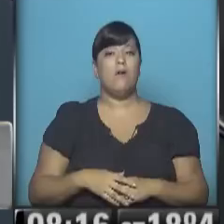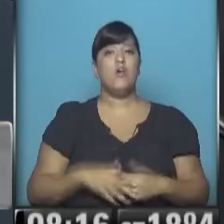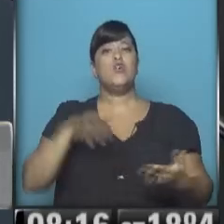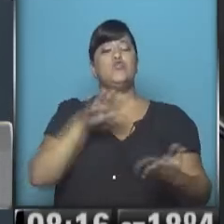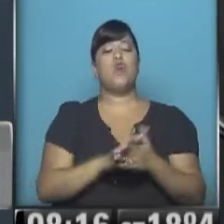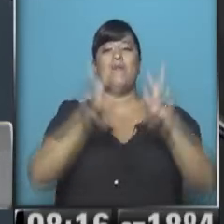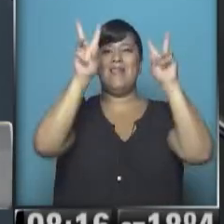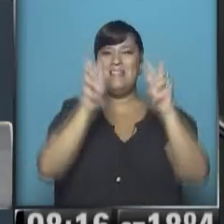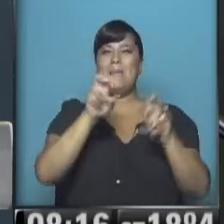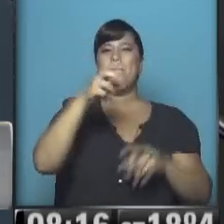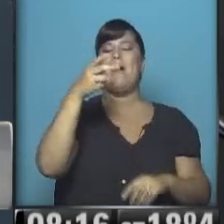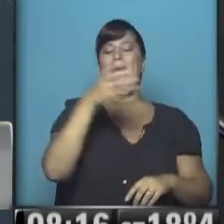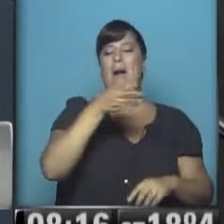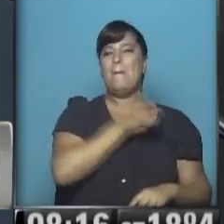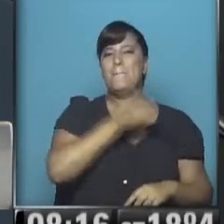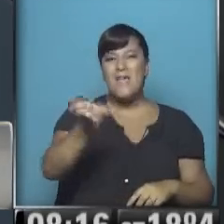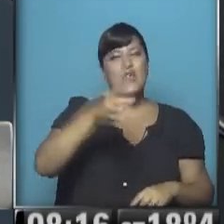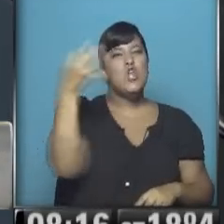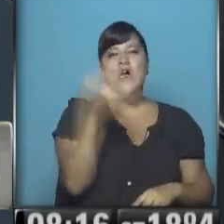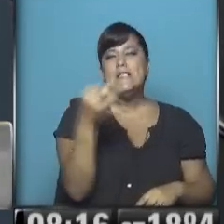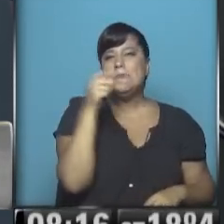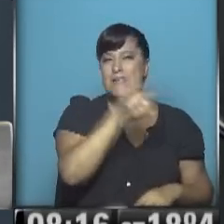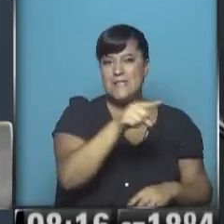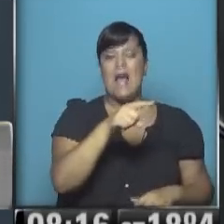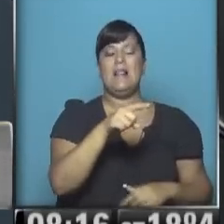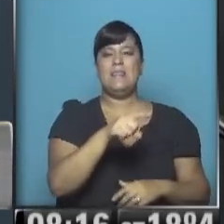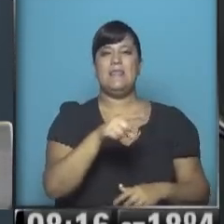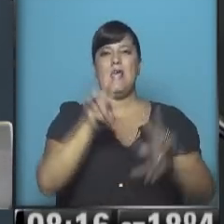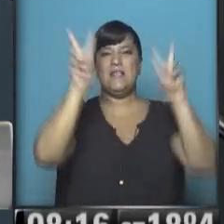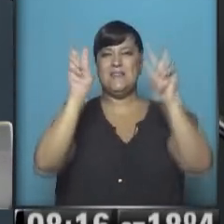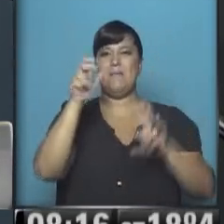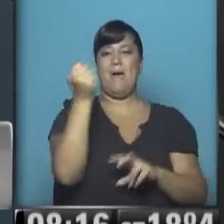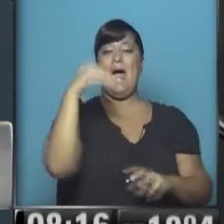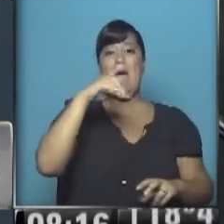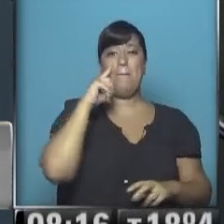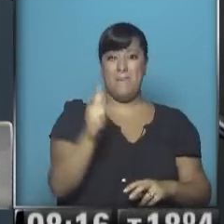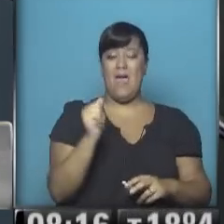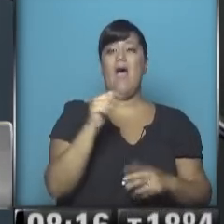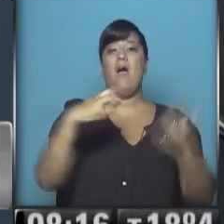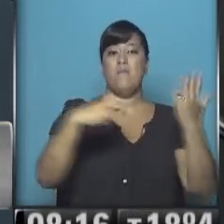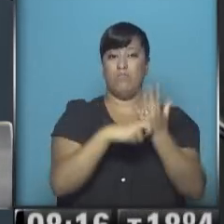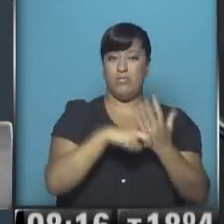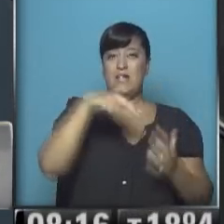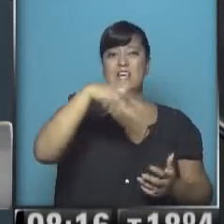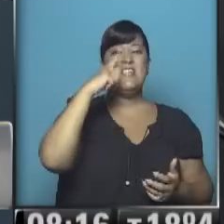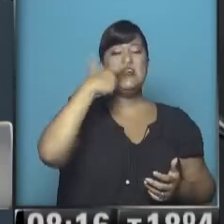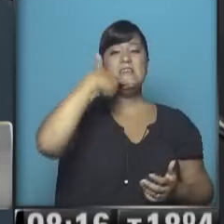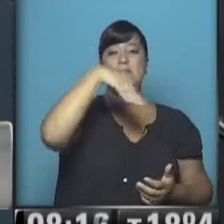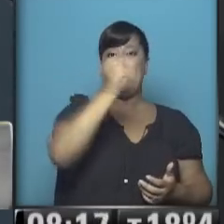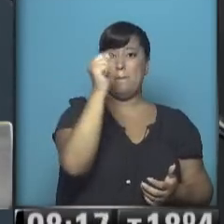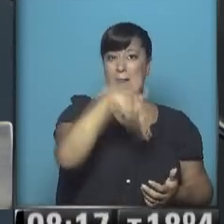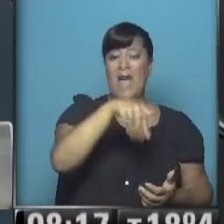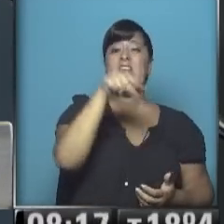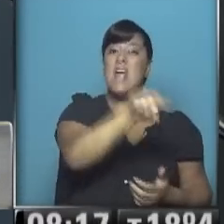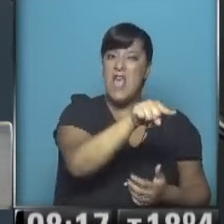del pedido especial eh de la causa amia por parte de Alberto nisman de llamar